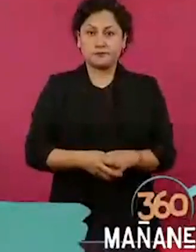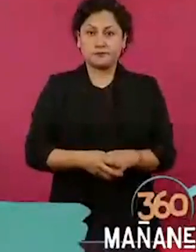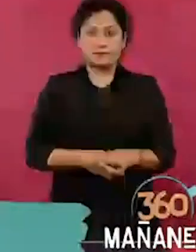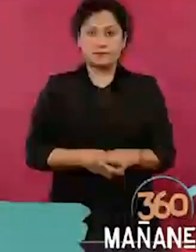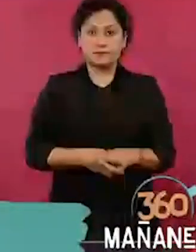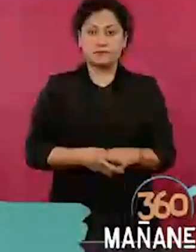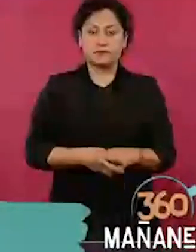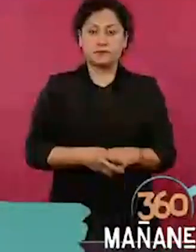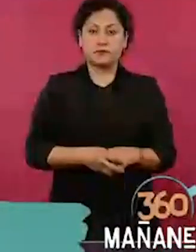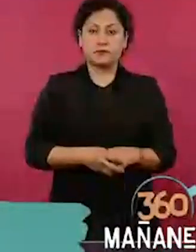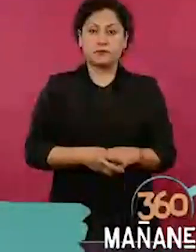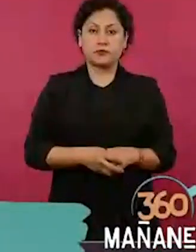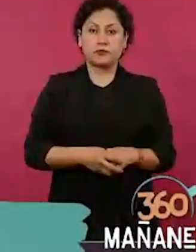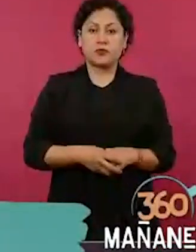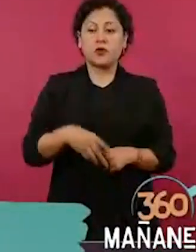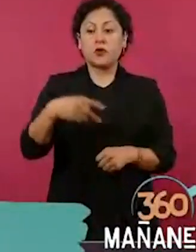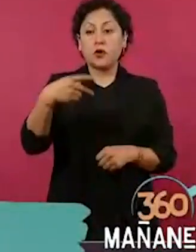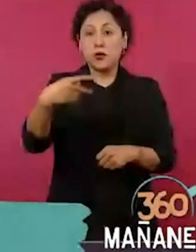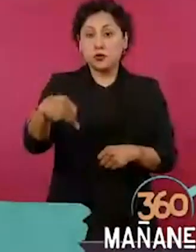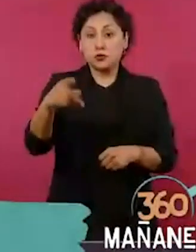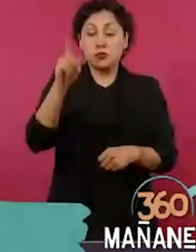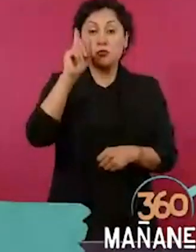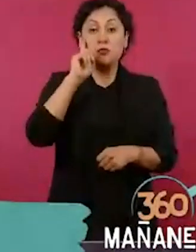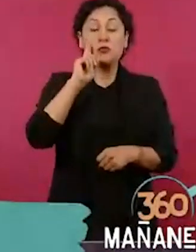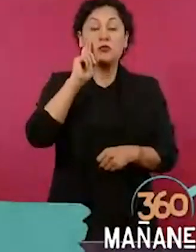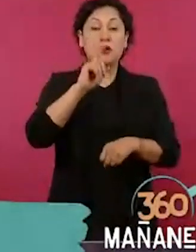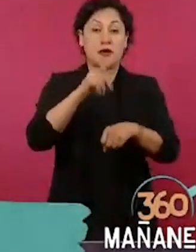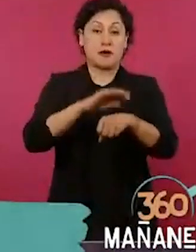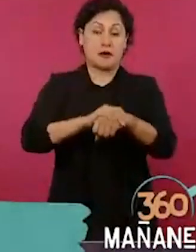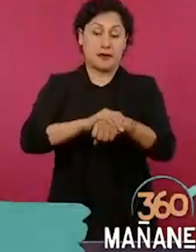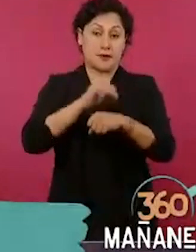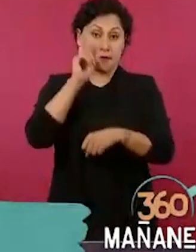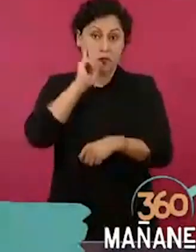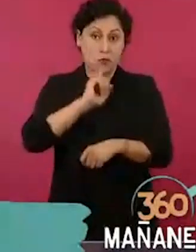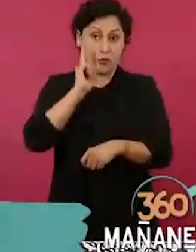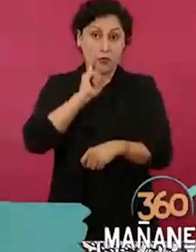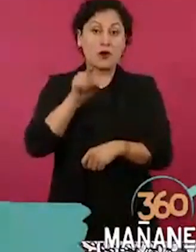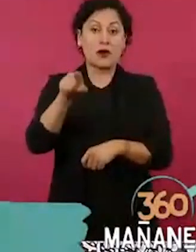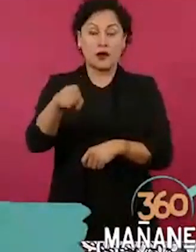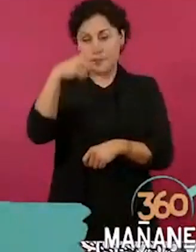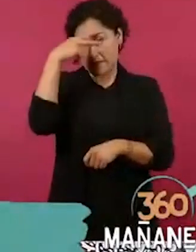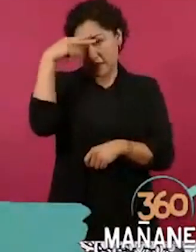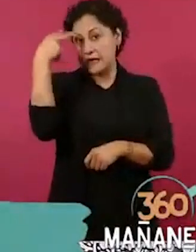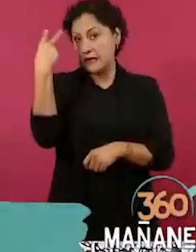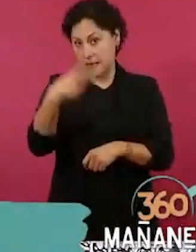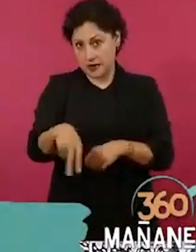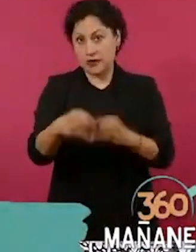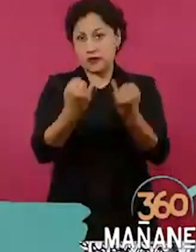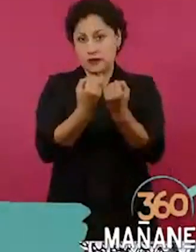compañera, su amiga, mexicana también,